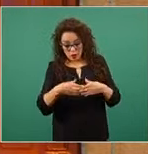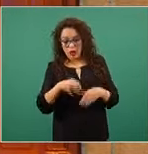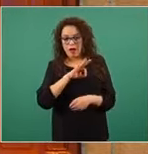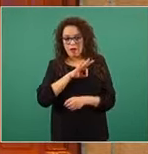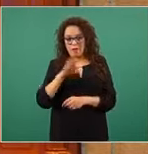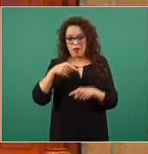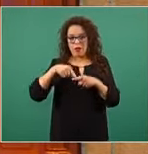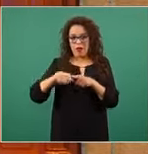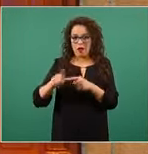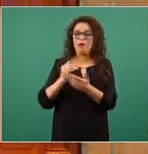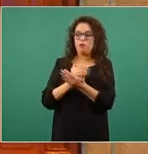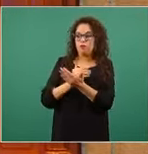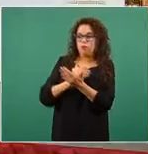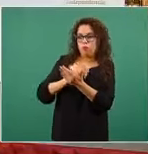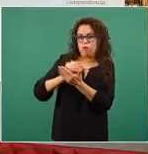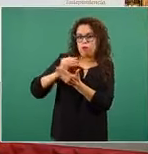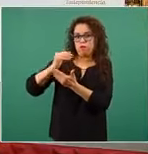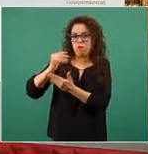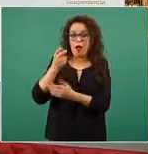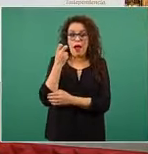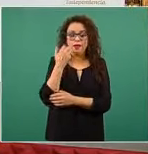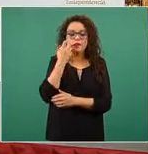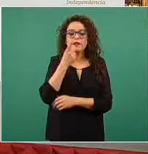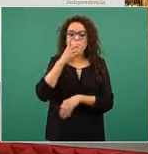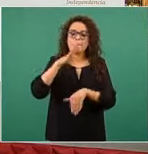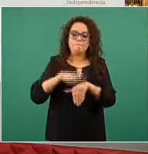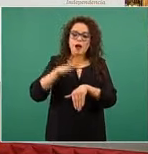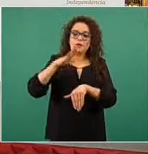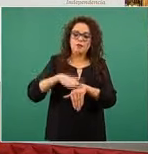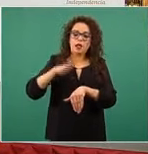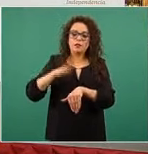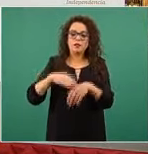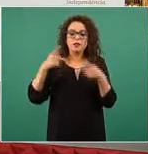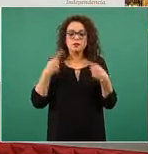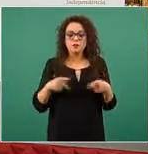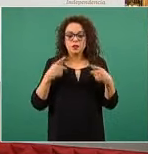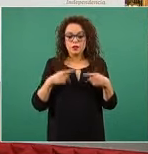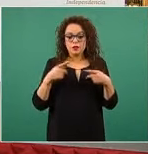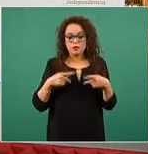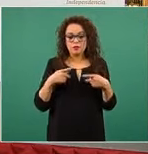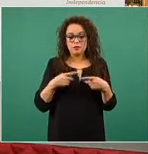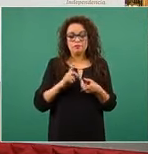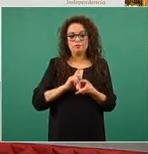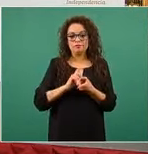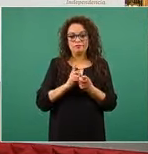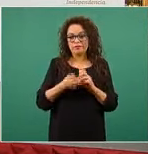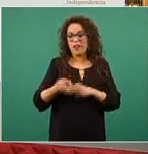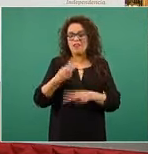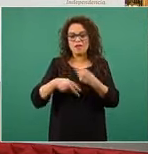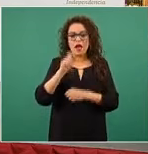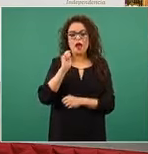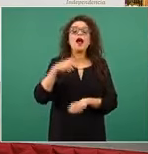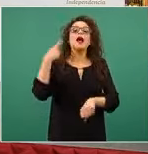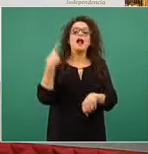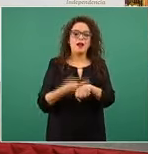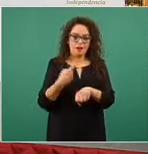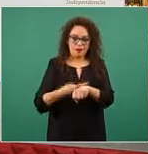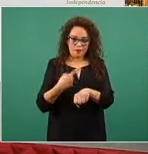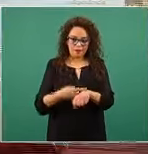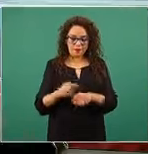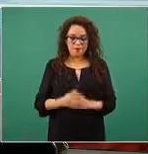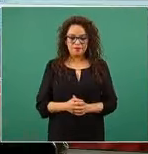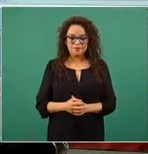en su momento representa obviamente el incremento de casos, es decir, de personas que desarrollan y manifiestan la enfermedad, y entonces